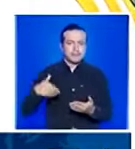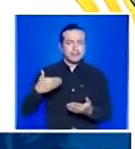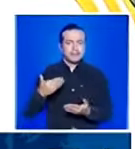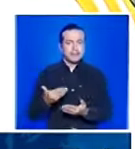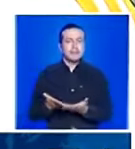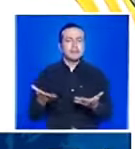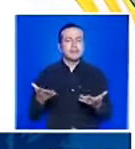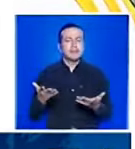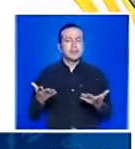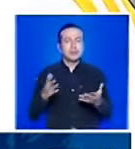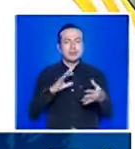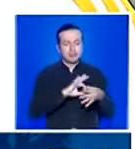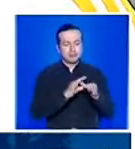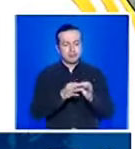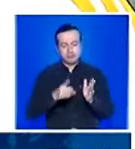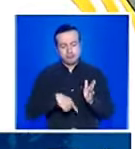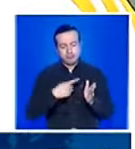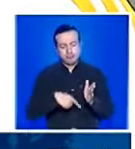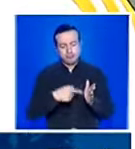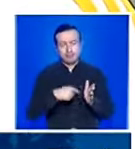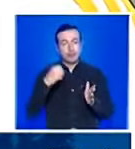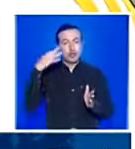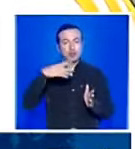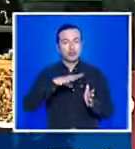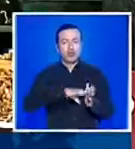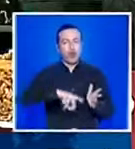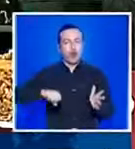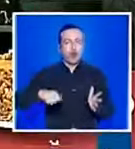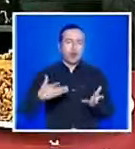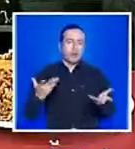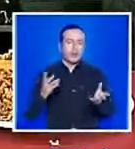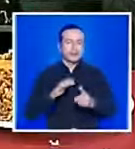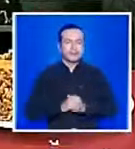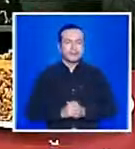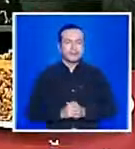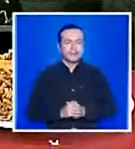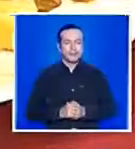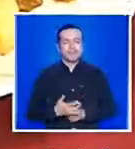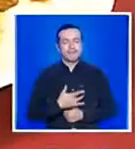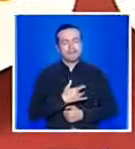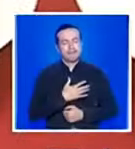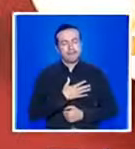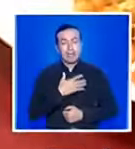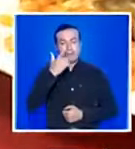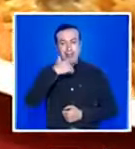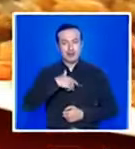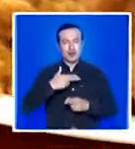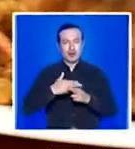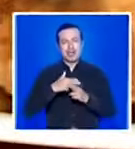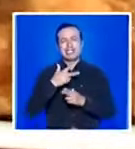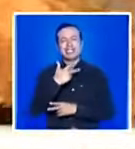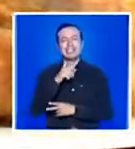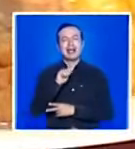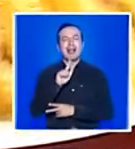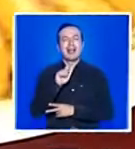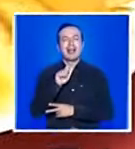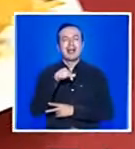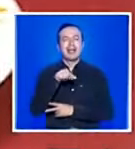y se llevaron la planta, se llevaron el generador. En medio de la desgracia, el chalequito, como le conocen con cariño en el